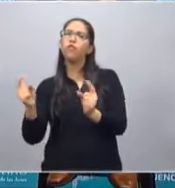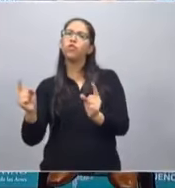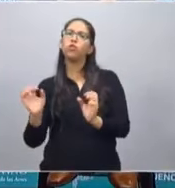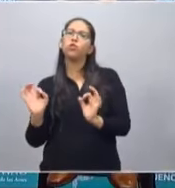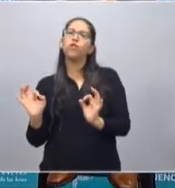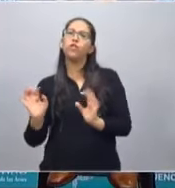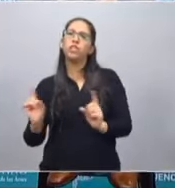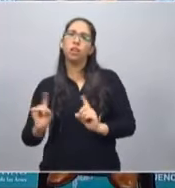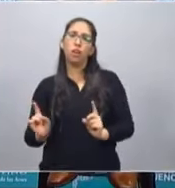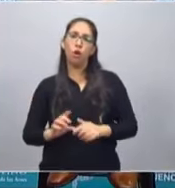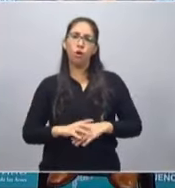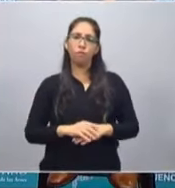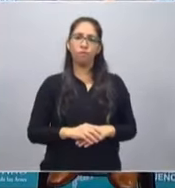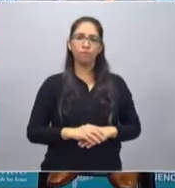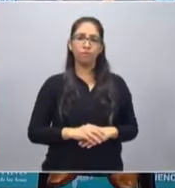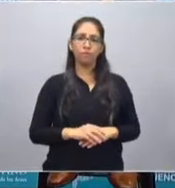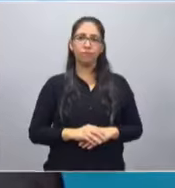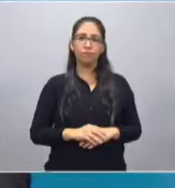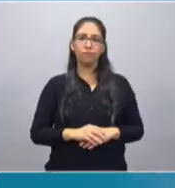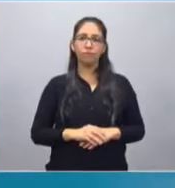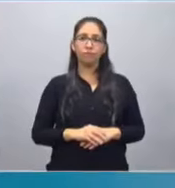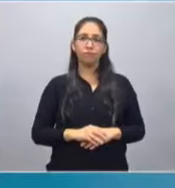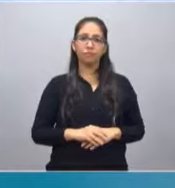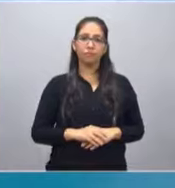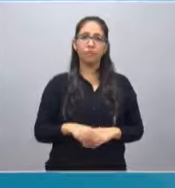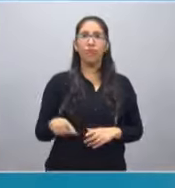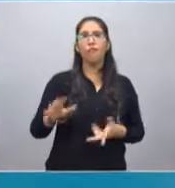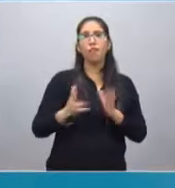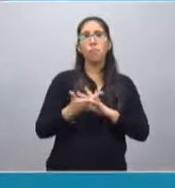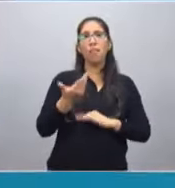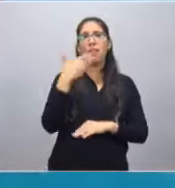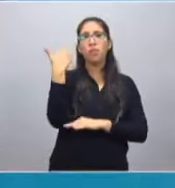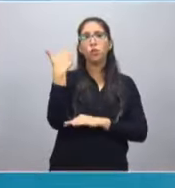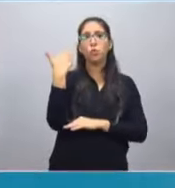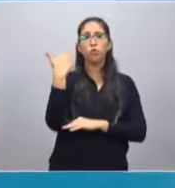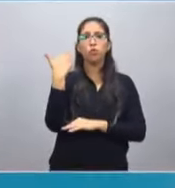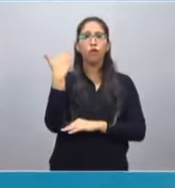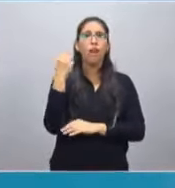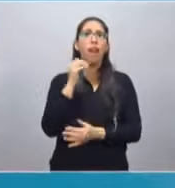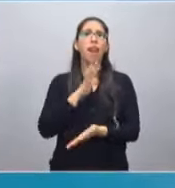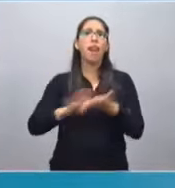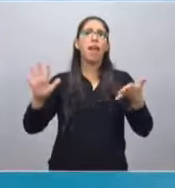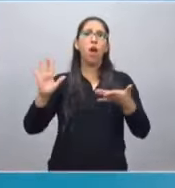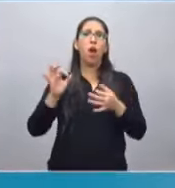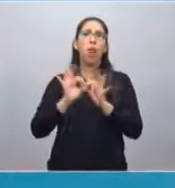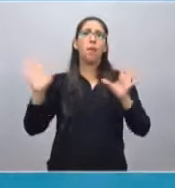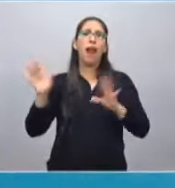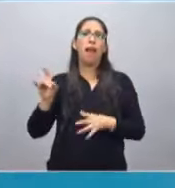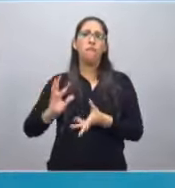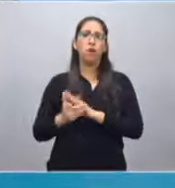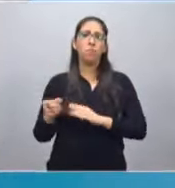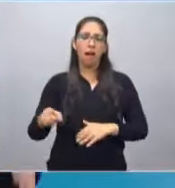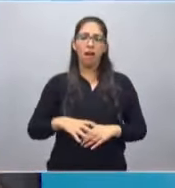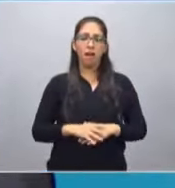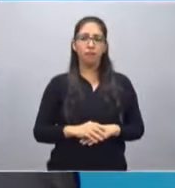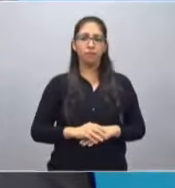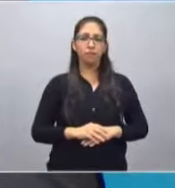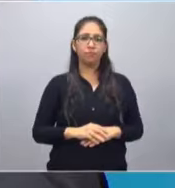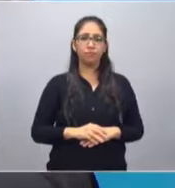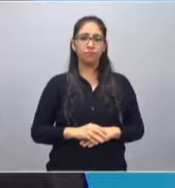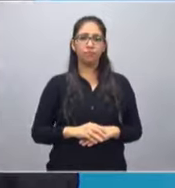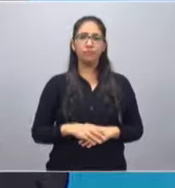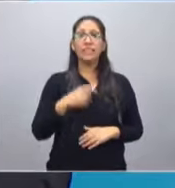suficiente y es culpa de él Este es un discurso muy neoliberal que mira todo desde la perspectiva individual y el que tiene porque